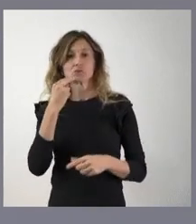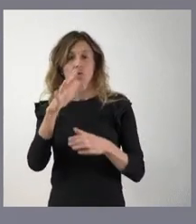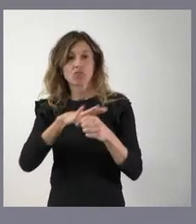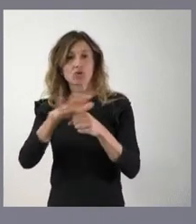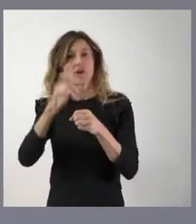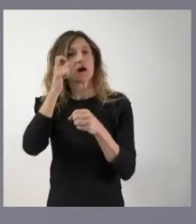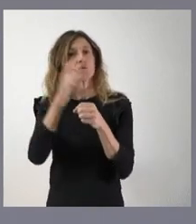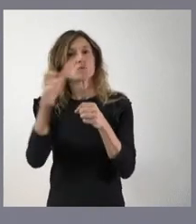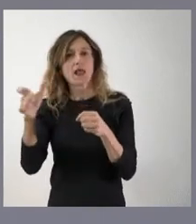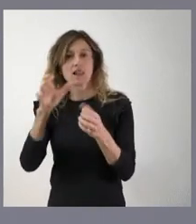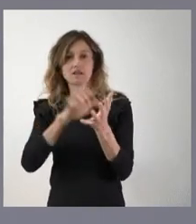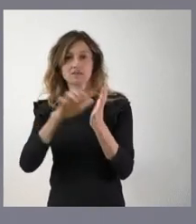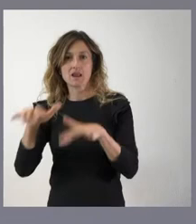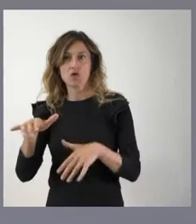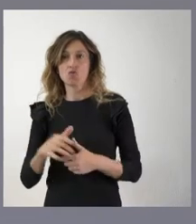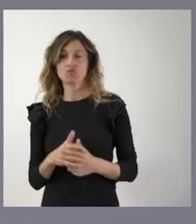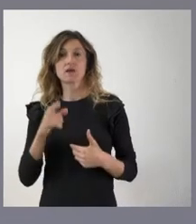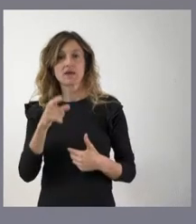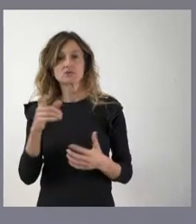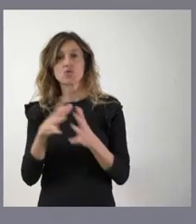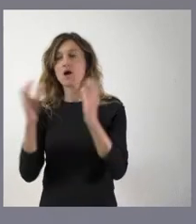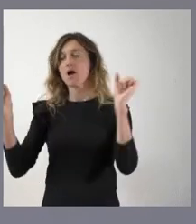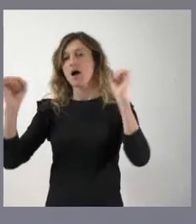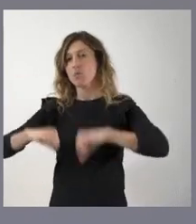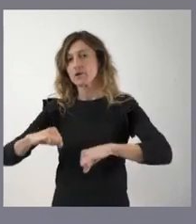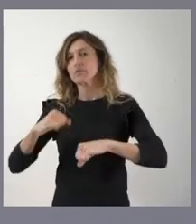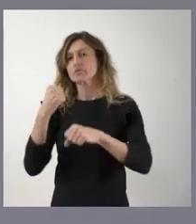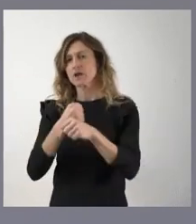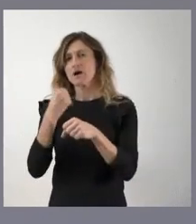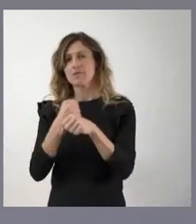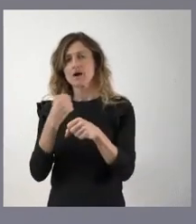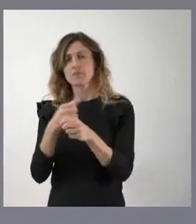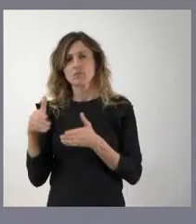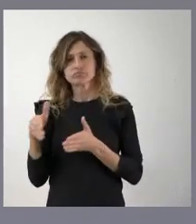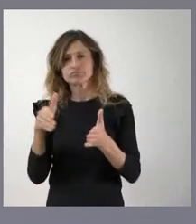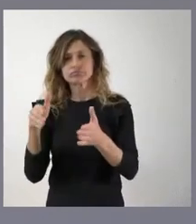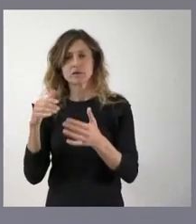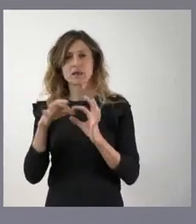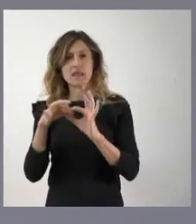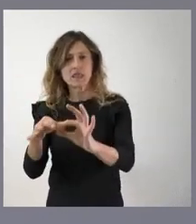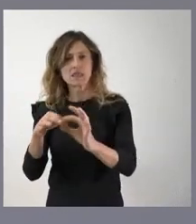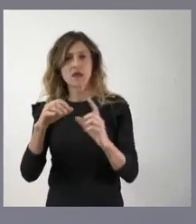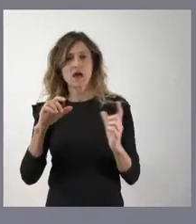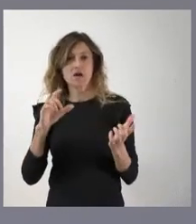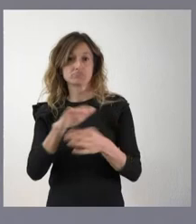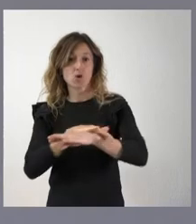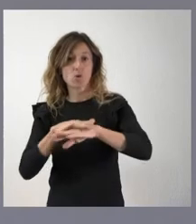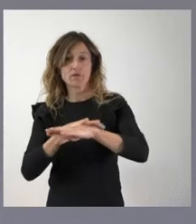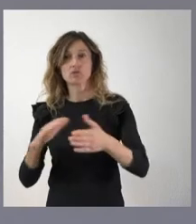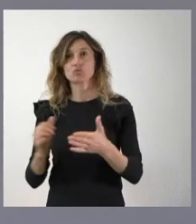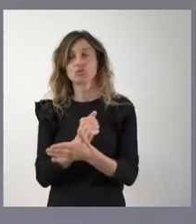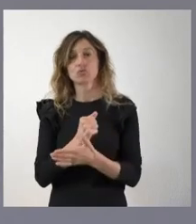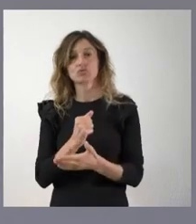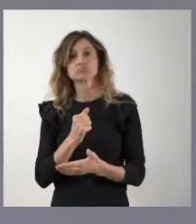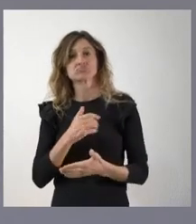en nuestra comunidad Autónoma en esto estamos plenamente de acuerdo estamos trabajando en esa dirección todo el gobierno creo que hay una buena posición y una